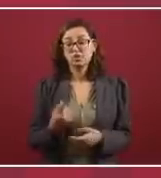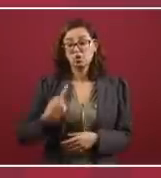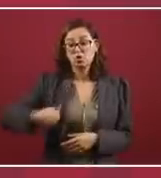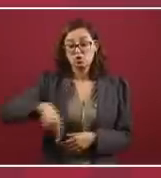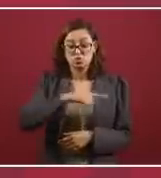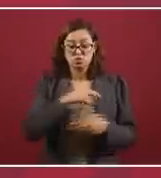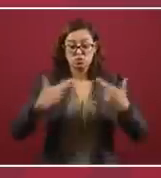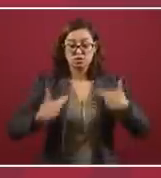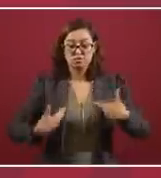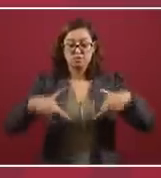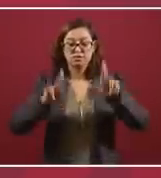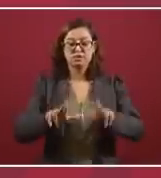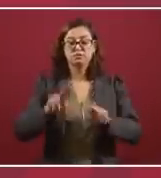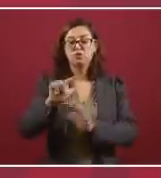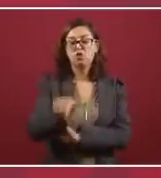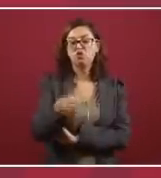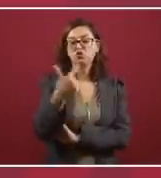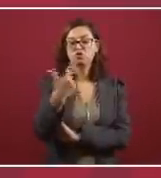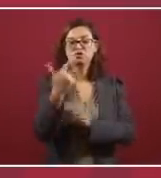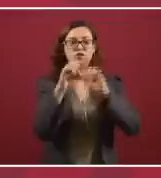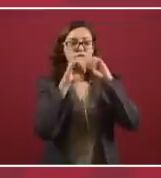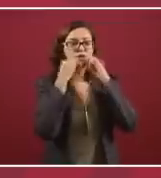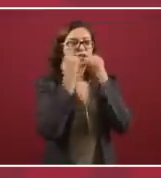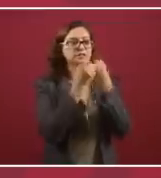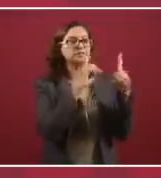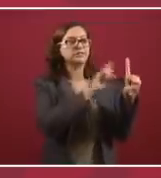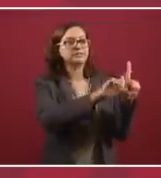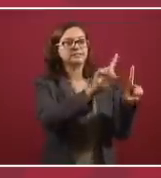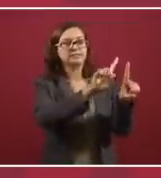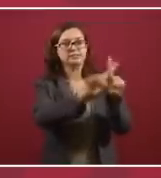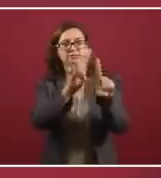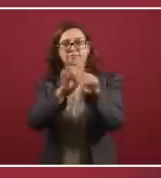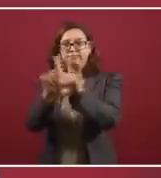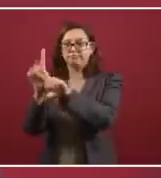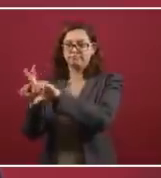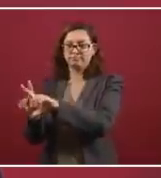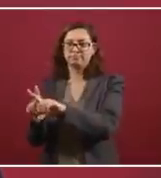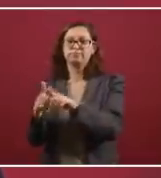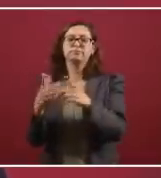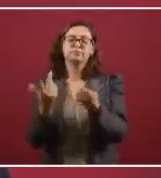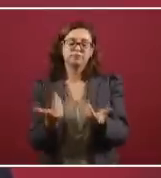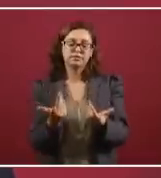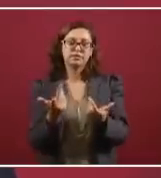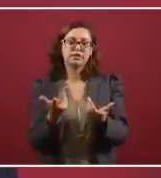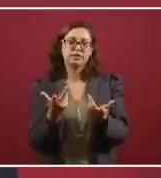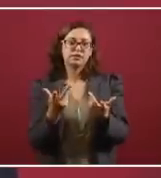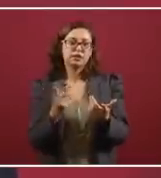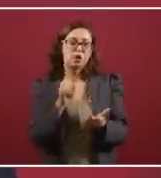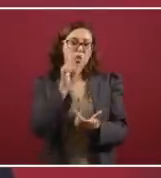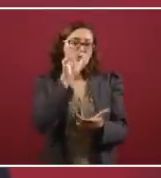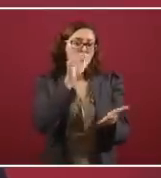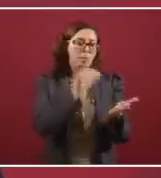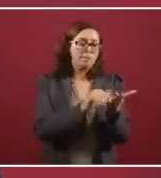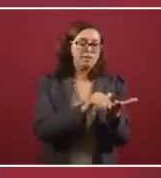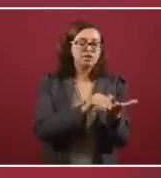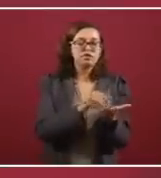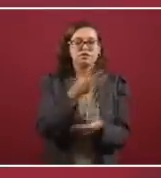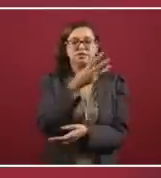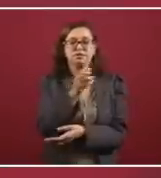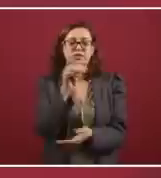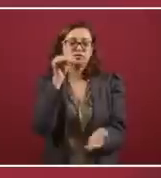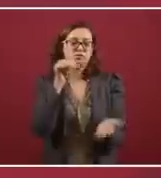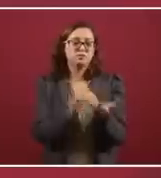12 organizaciones del país que de alguna manera representan a su vez a 1,300,000